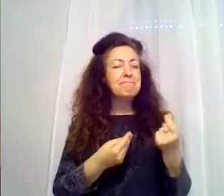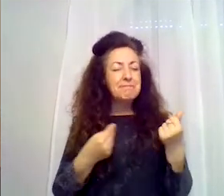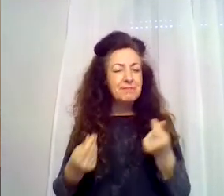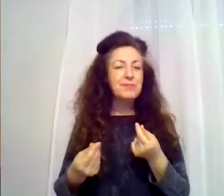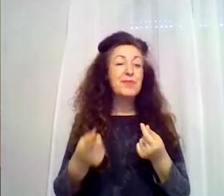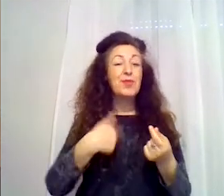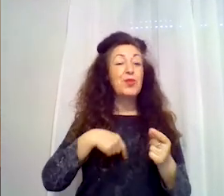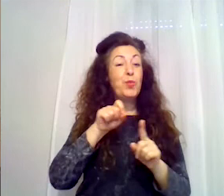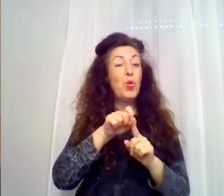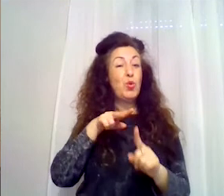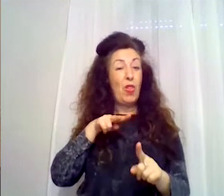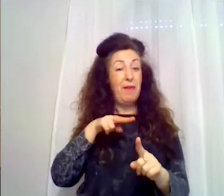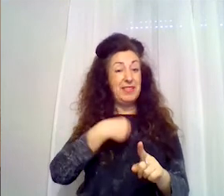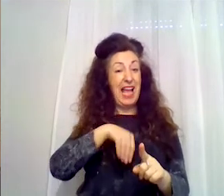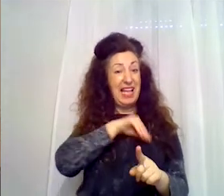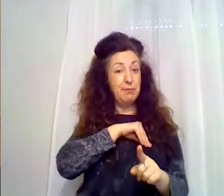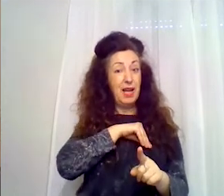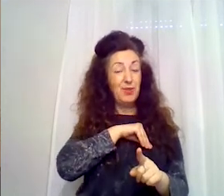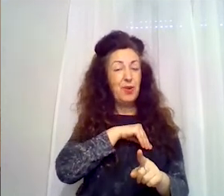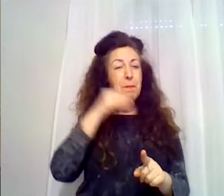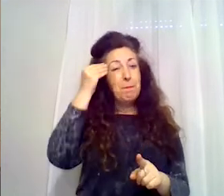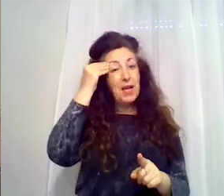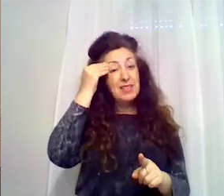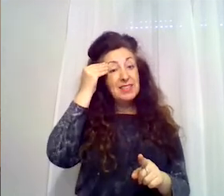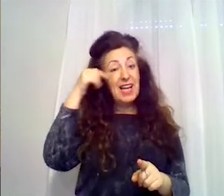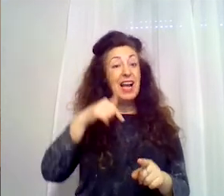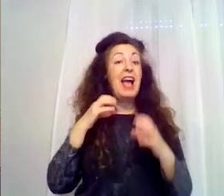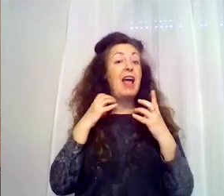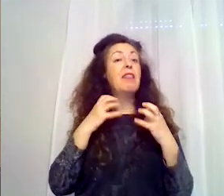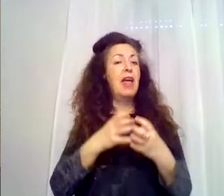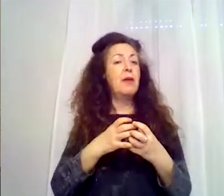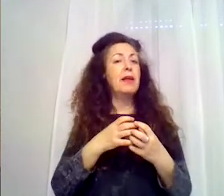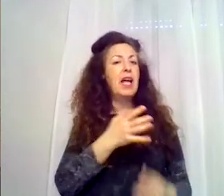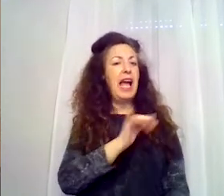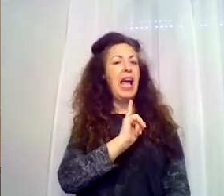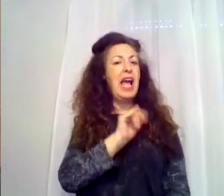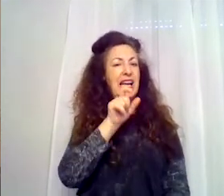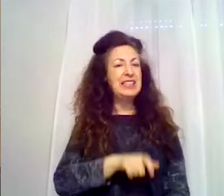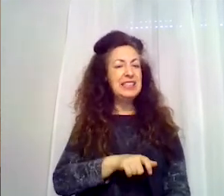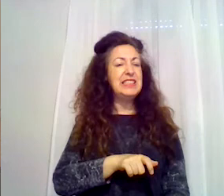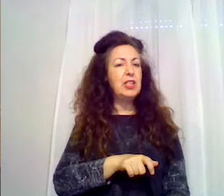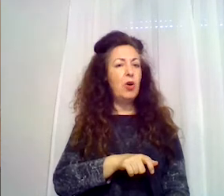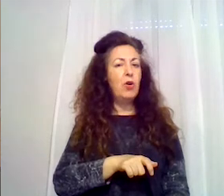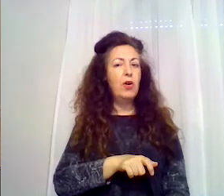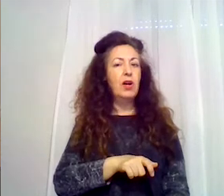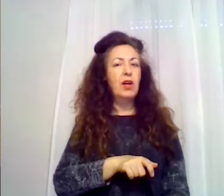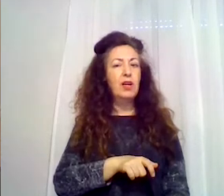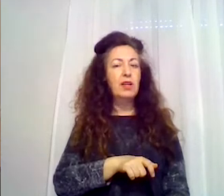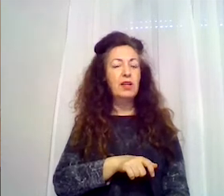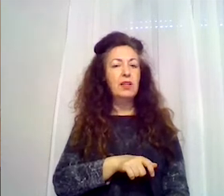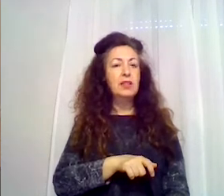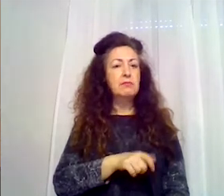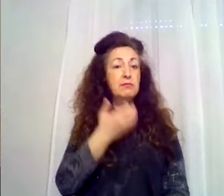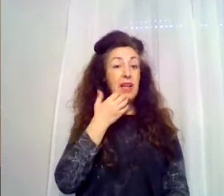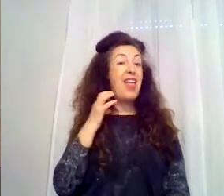nos hace ver que fuera alguien que escribía, que fuera una persona que escribió sus obras, ¿no? Que escribió literatura, que